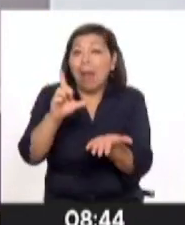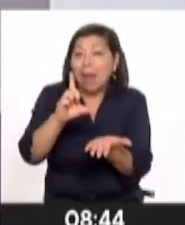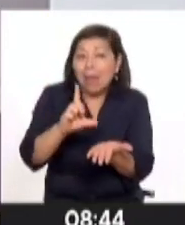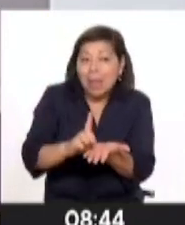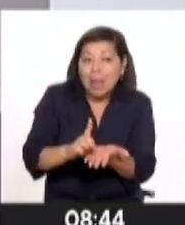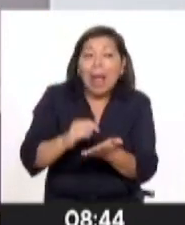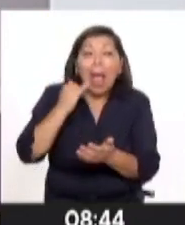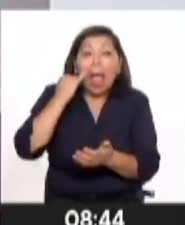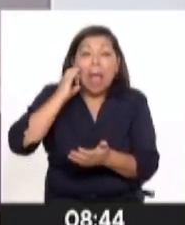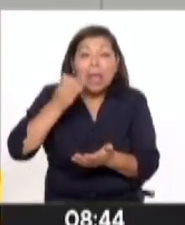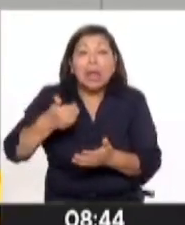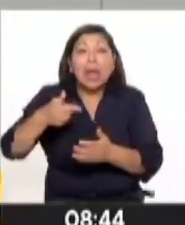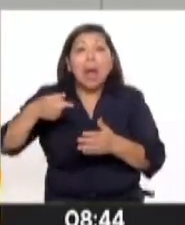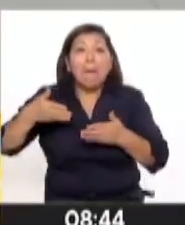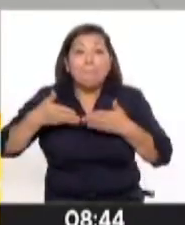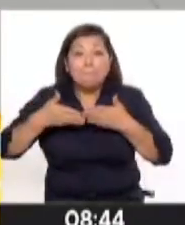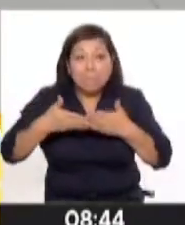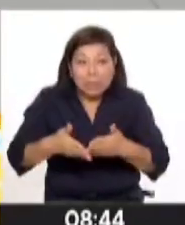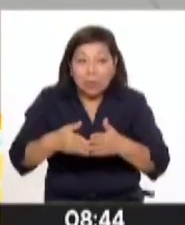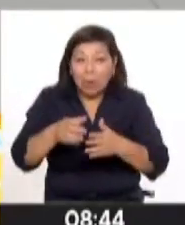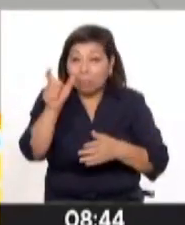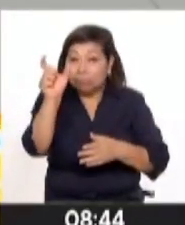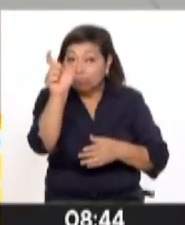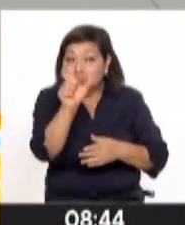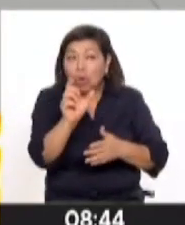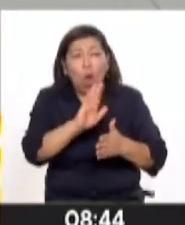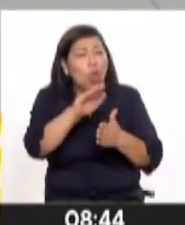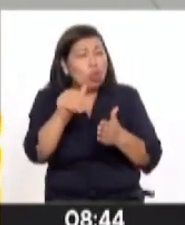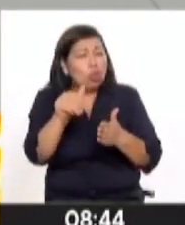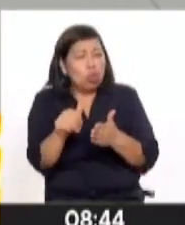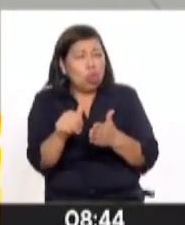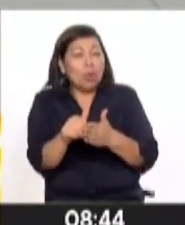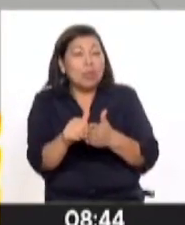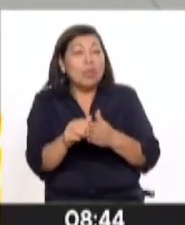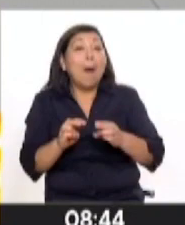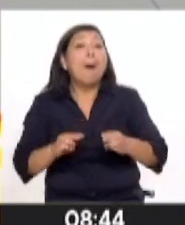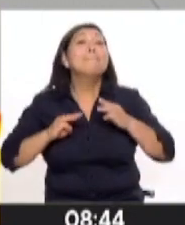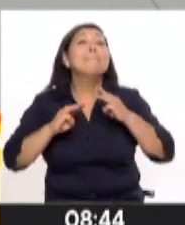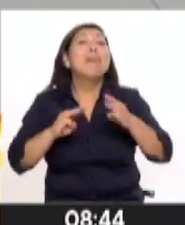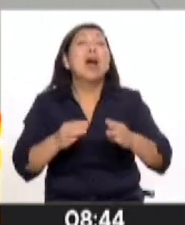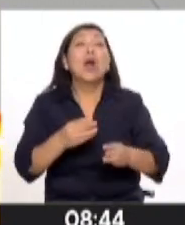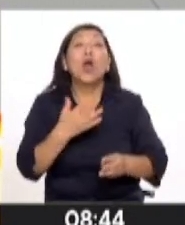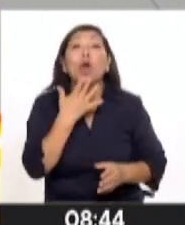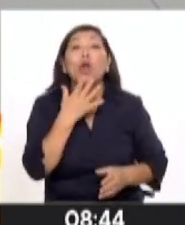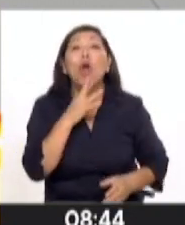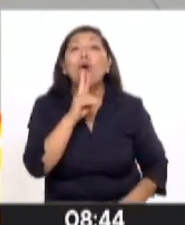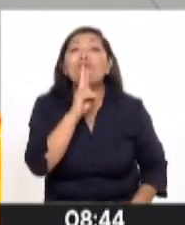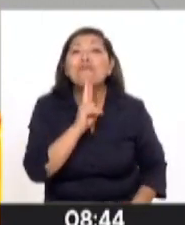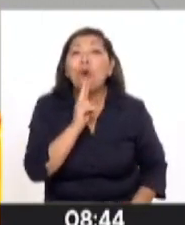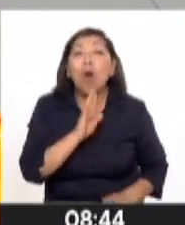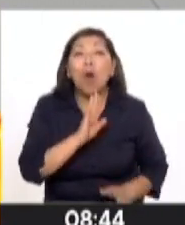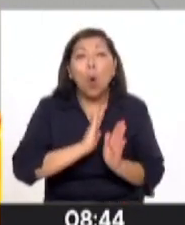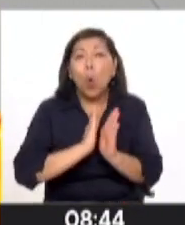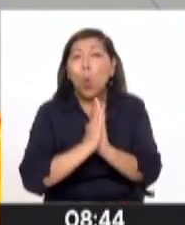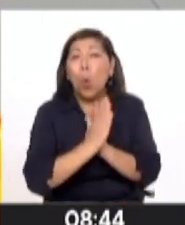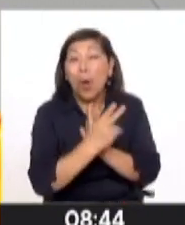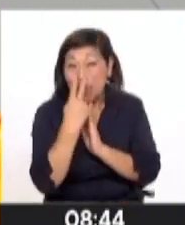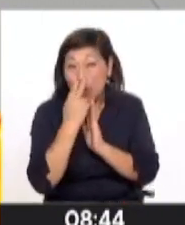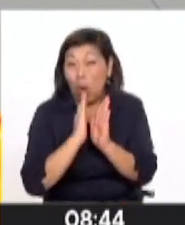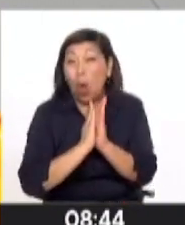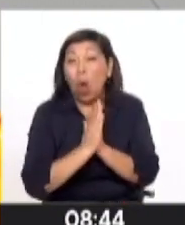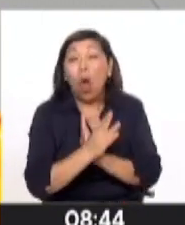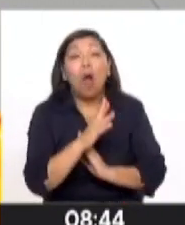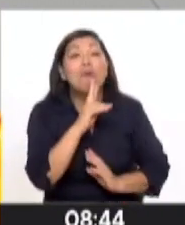aquí está Ica, aquí está Pisco. Como pueden ver, toda la parte del mar está rojo. Todo lo vemos completamente